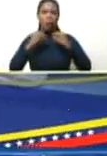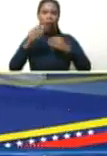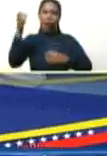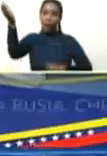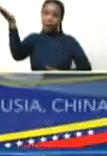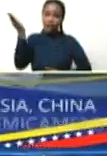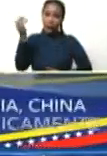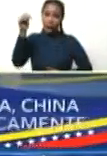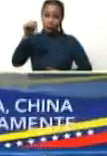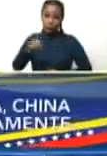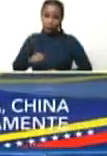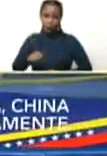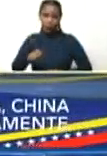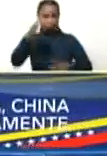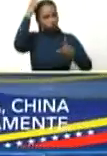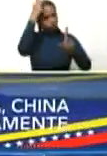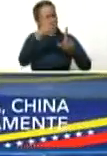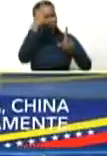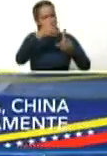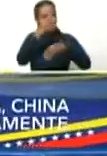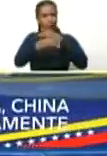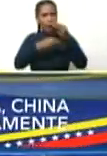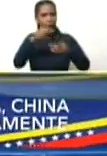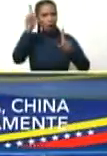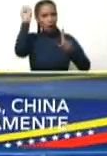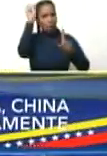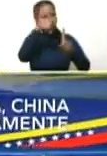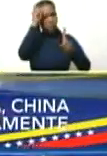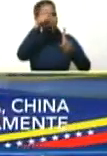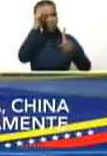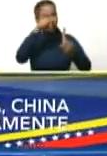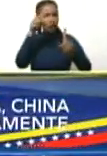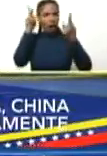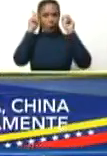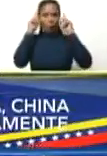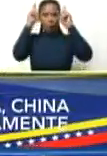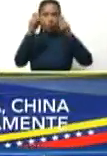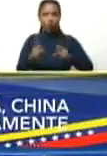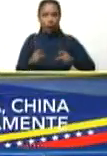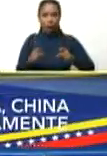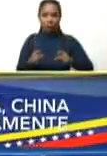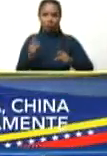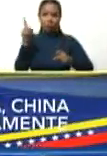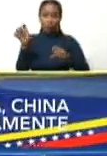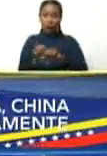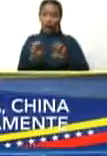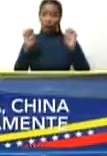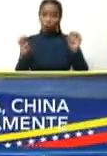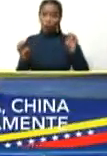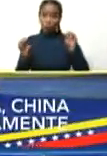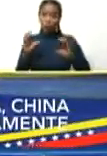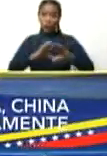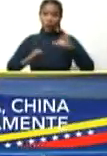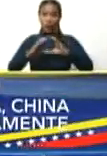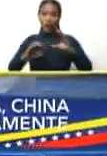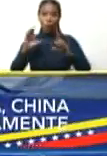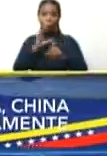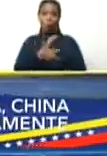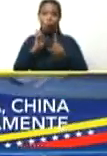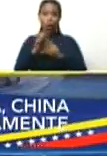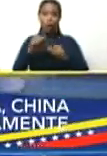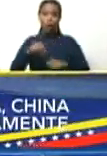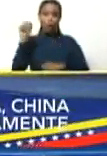acá a crear cátedra, a formar a nuestros profesionales y que la educación, la ciencia y la cultura en